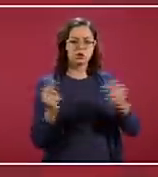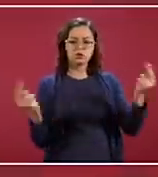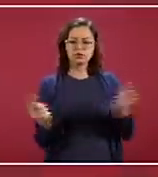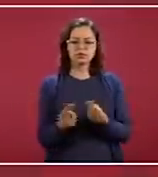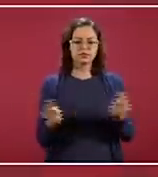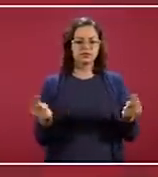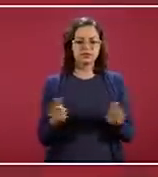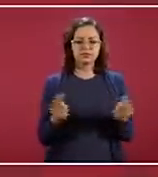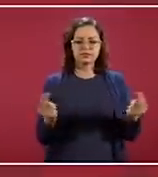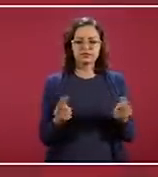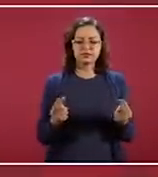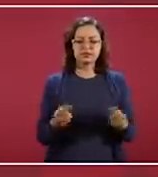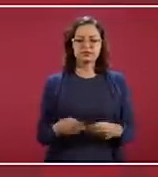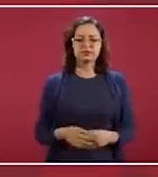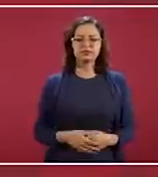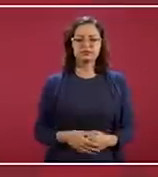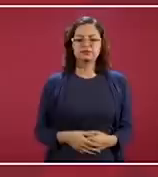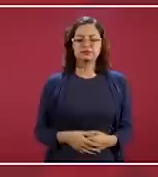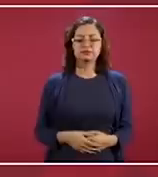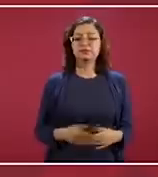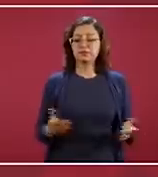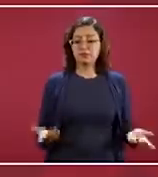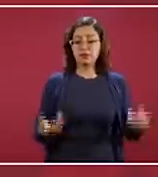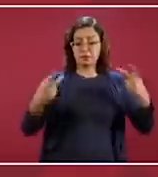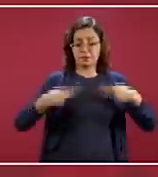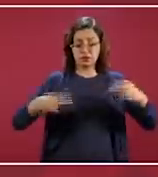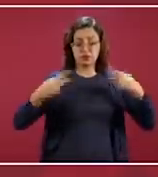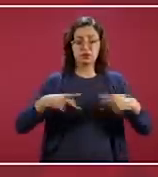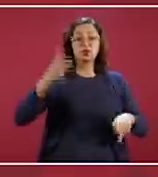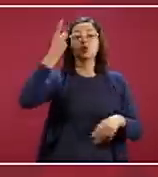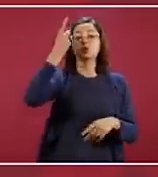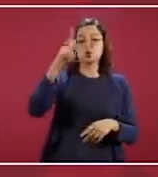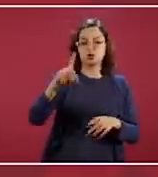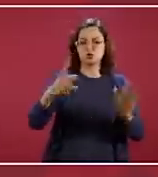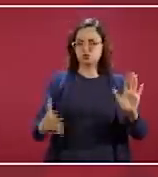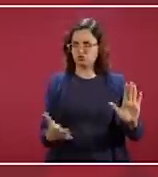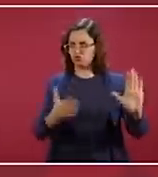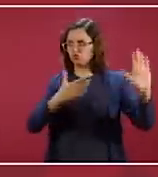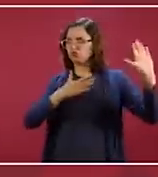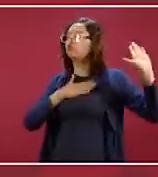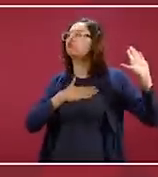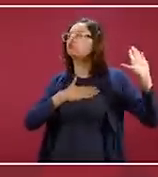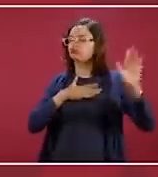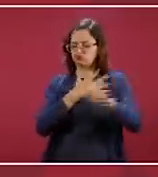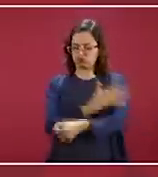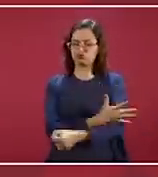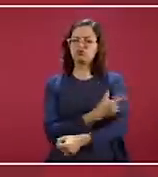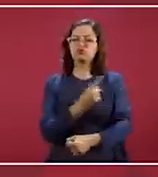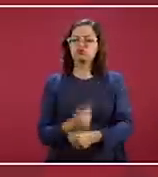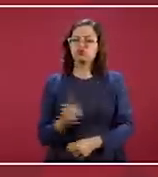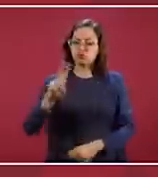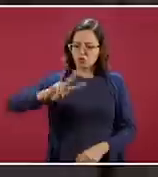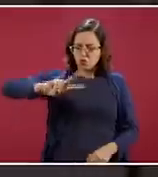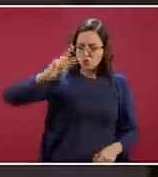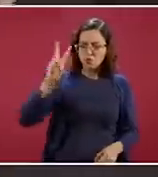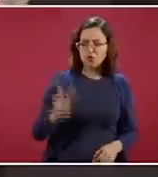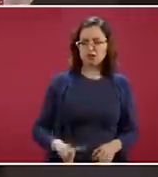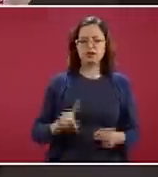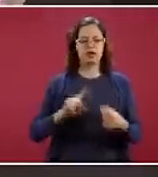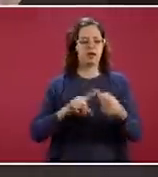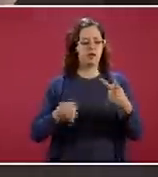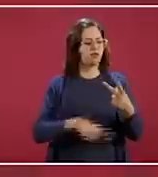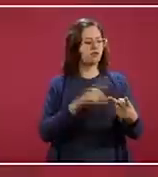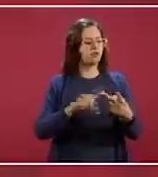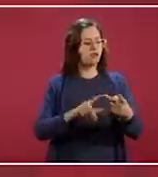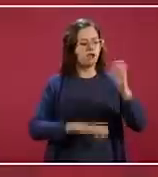y que, bajo protesta de decir verdad, el dueño de un establecimiento comercial, de una empresa,